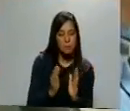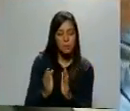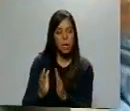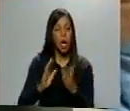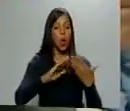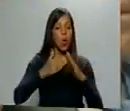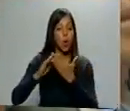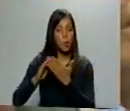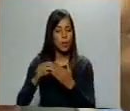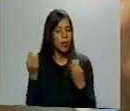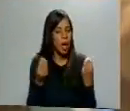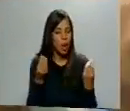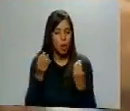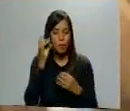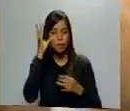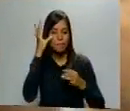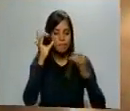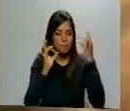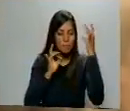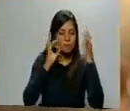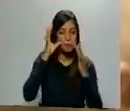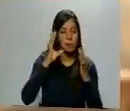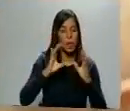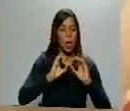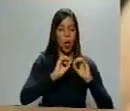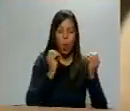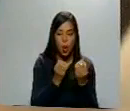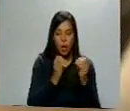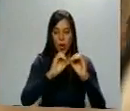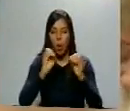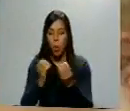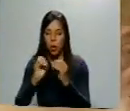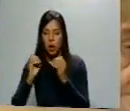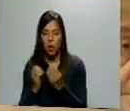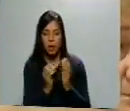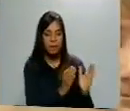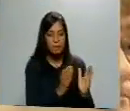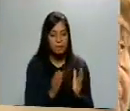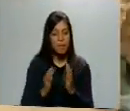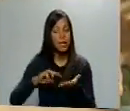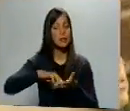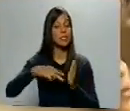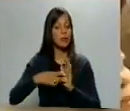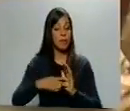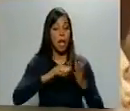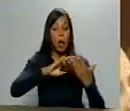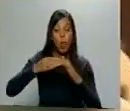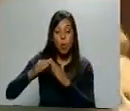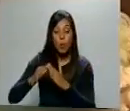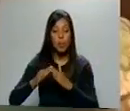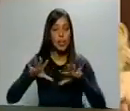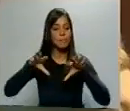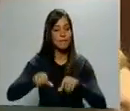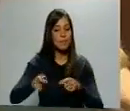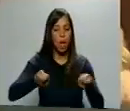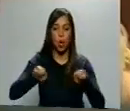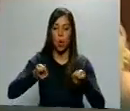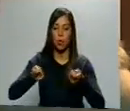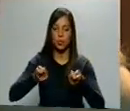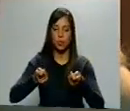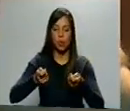pueblo, nuevas formas de gobierno que acercan el gobierno y